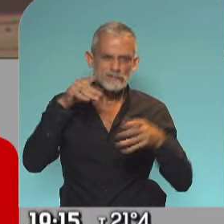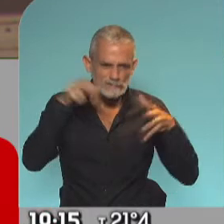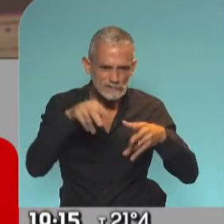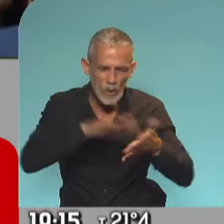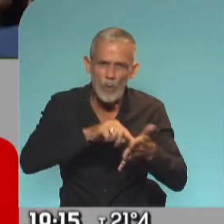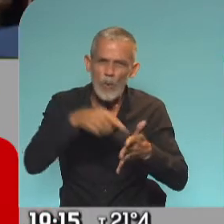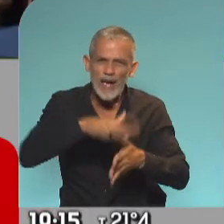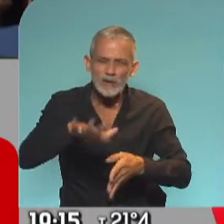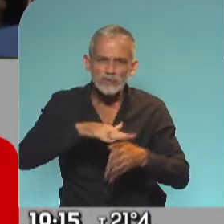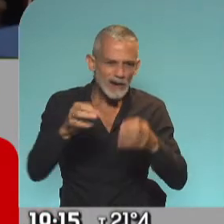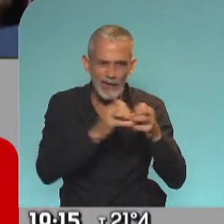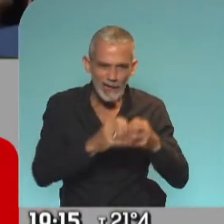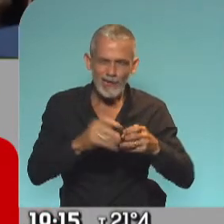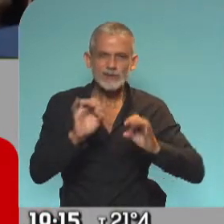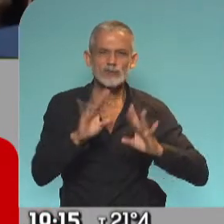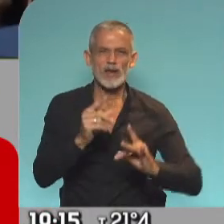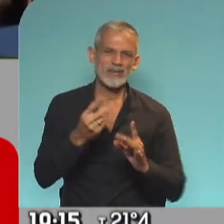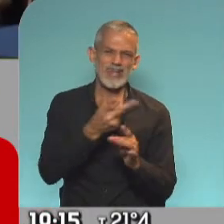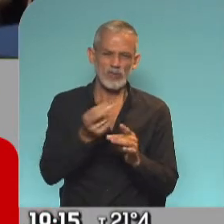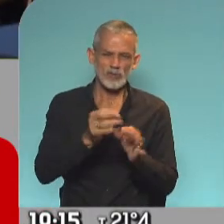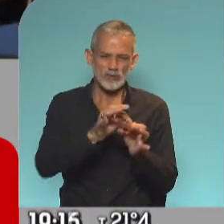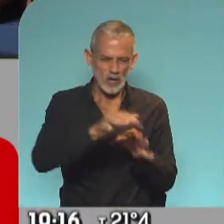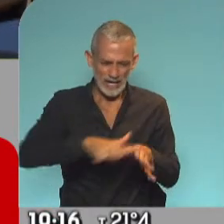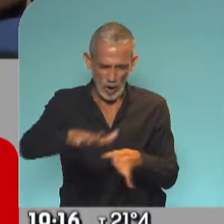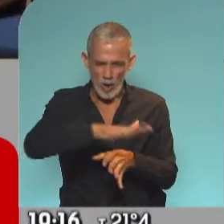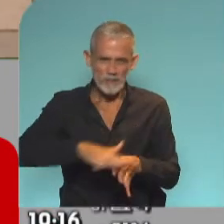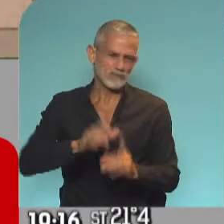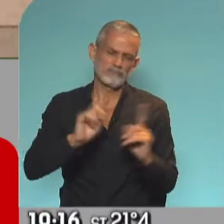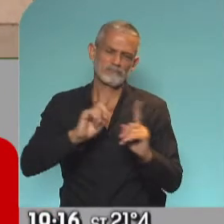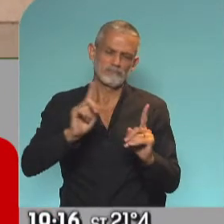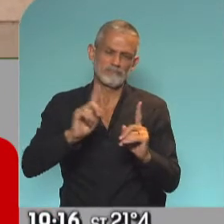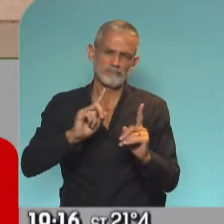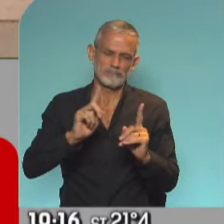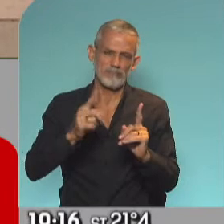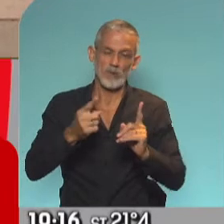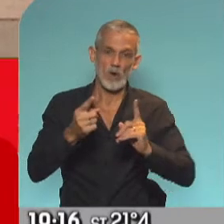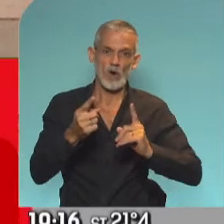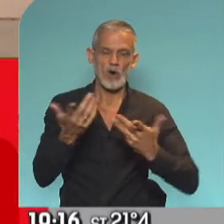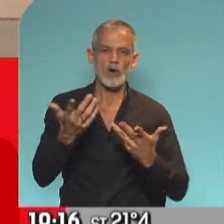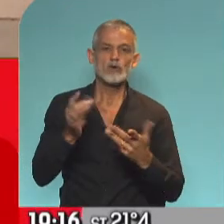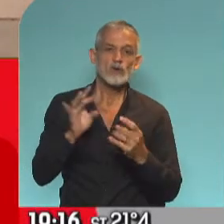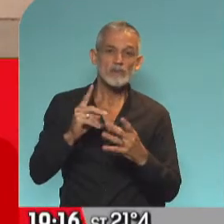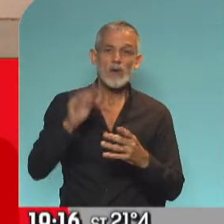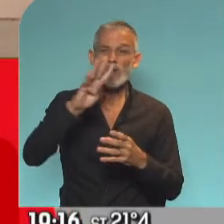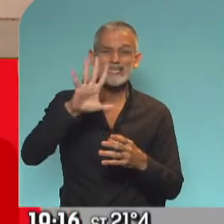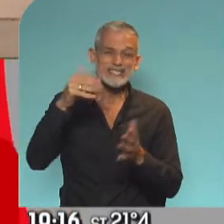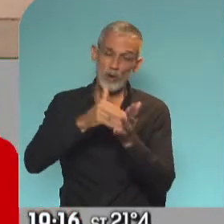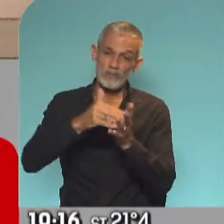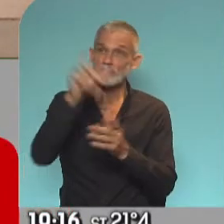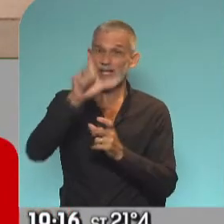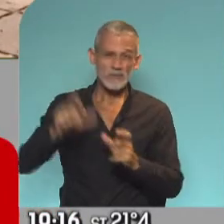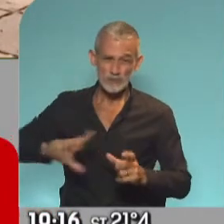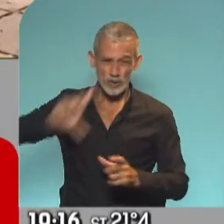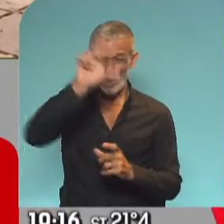llevemos todos los debates a 200 kilómetros cuadrados de nuestro país. No llevemos el debate de 45 millones de